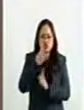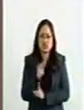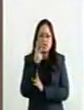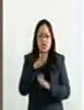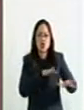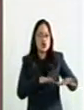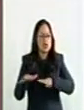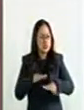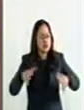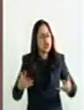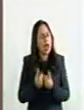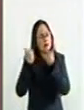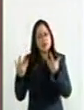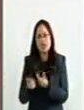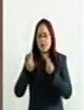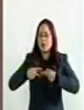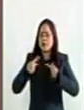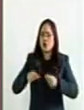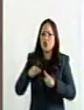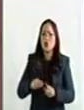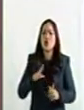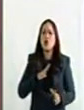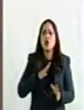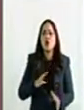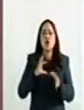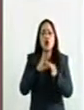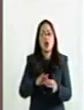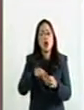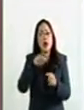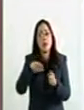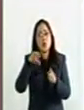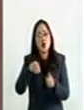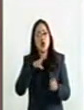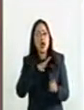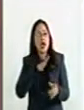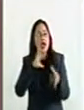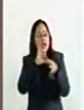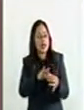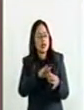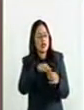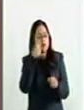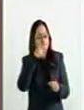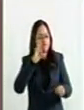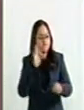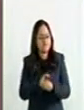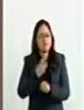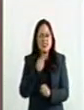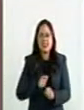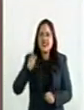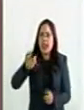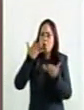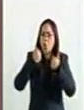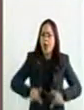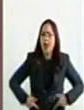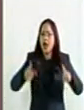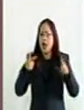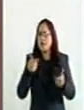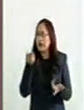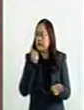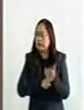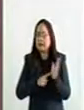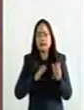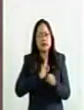o a la que entregó a mi paisano de Ambien Carmona para gritar Cabo de Guardia, estoy desarmado, y continuar